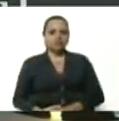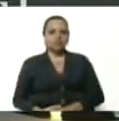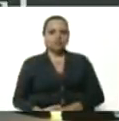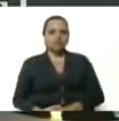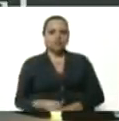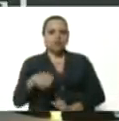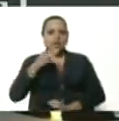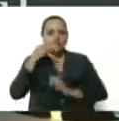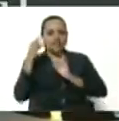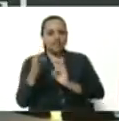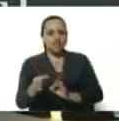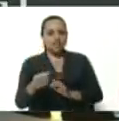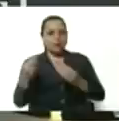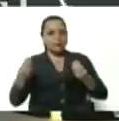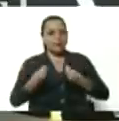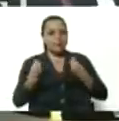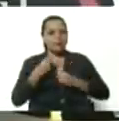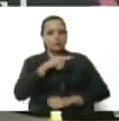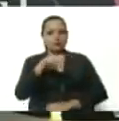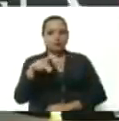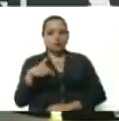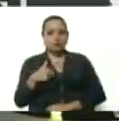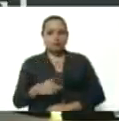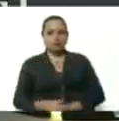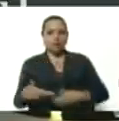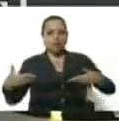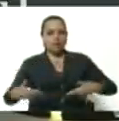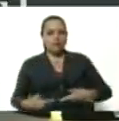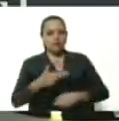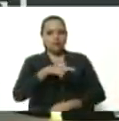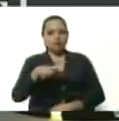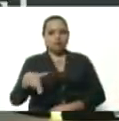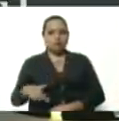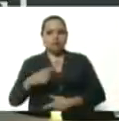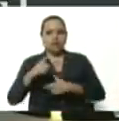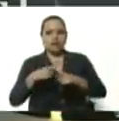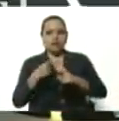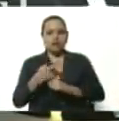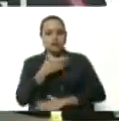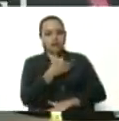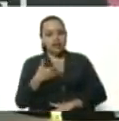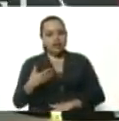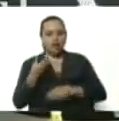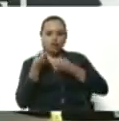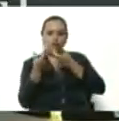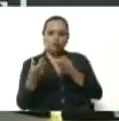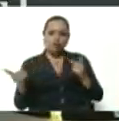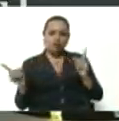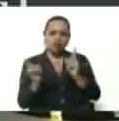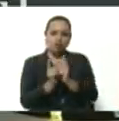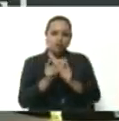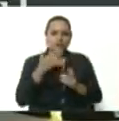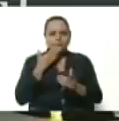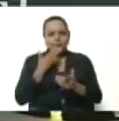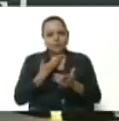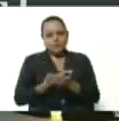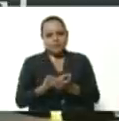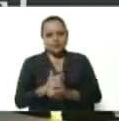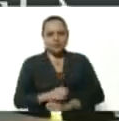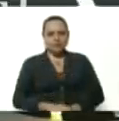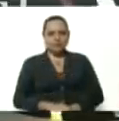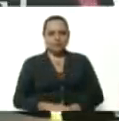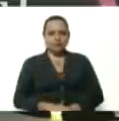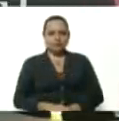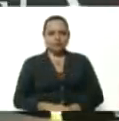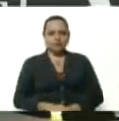verdad vivimos nosotros, luchamos nosotros. Así que quería hacer este comentario, si me lo permiten,